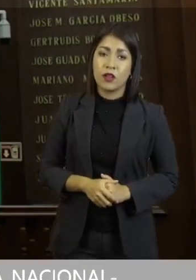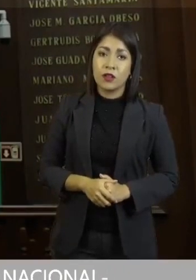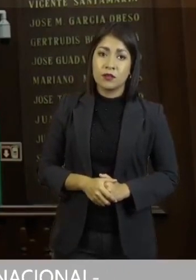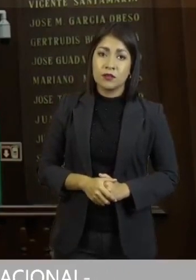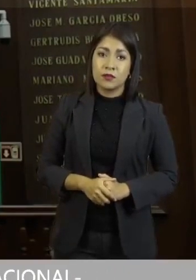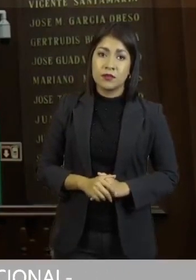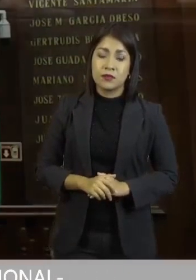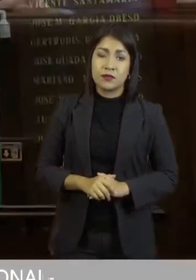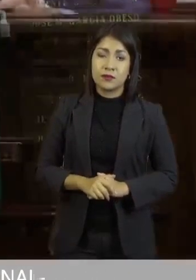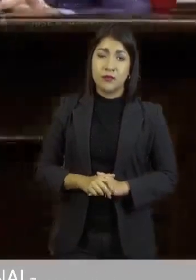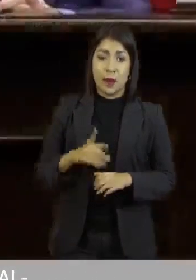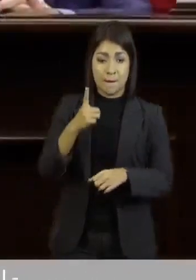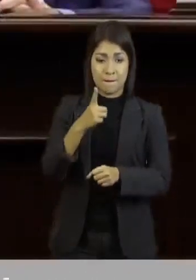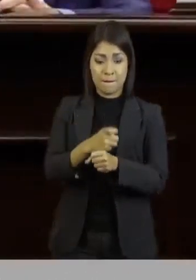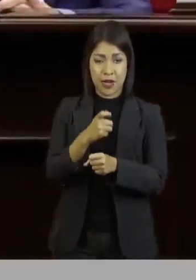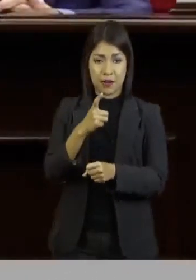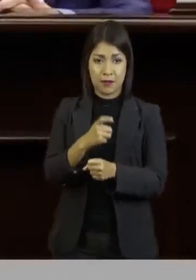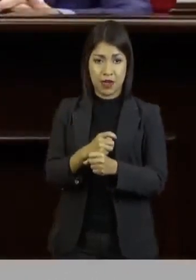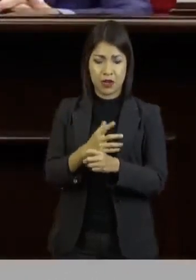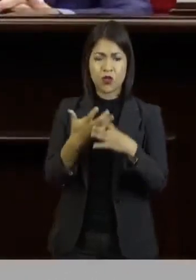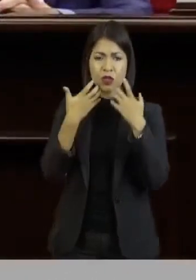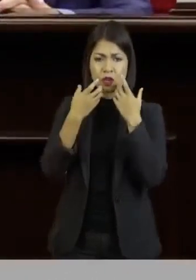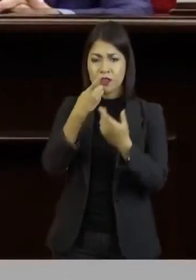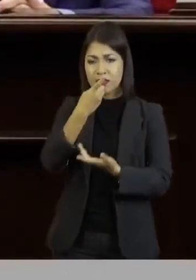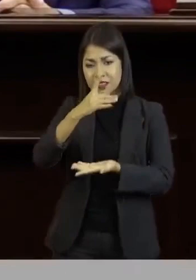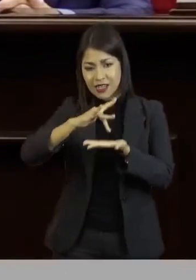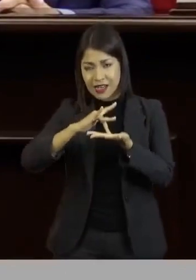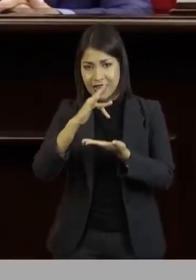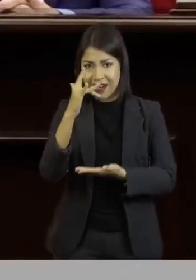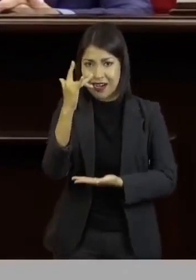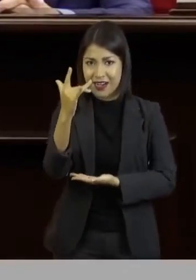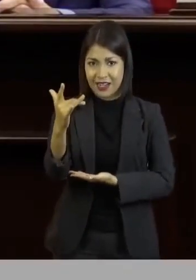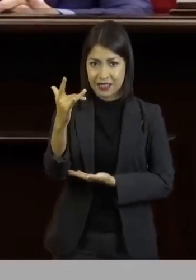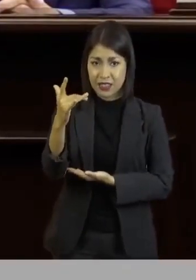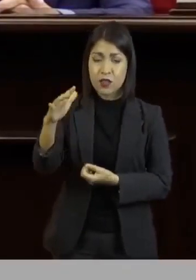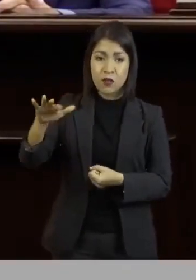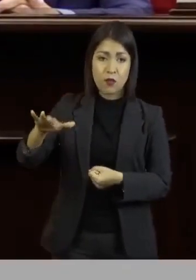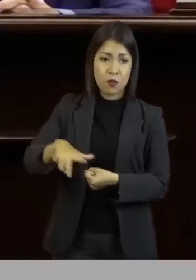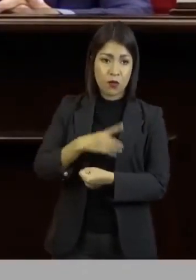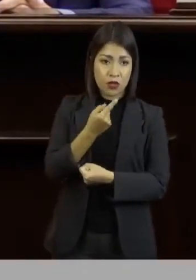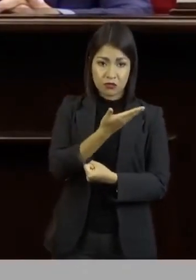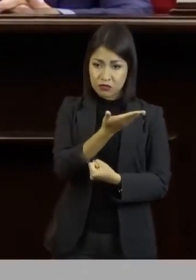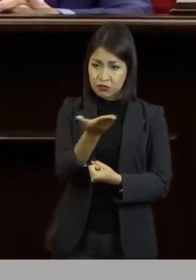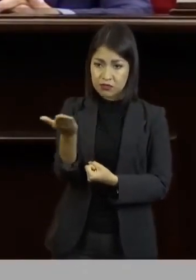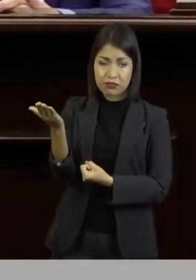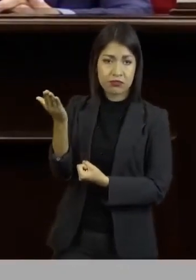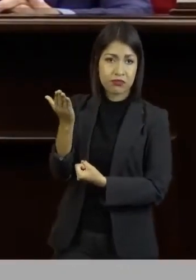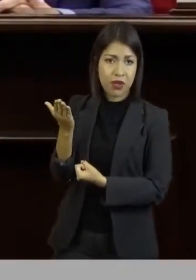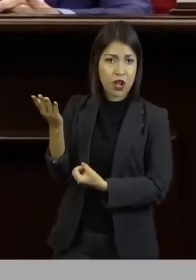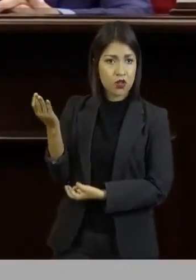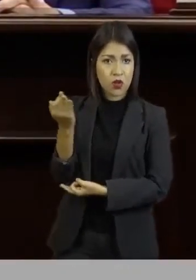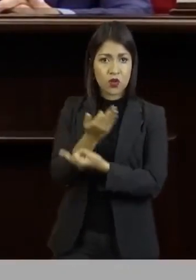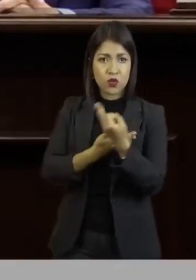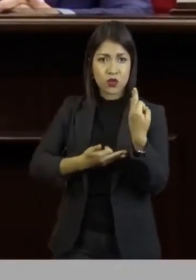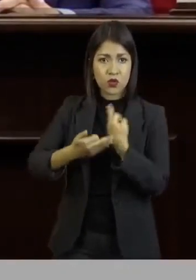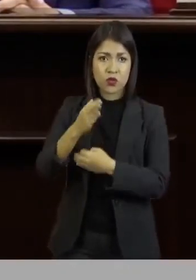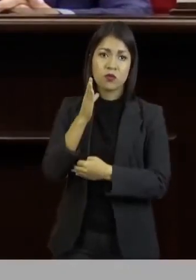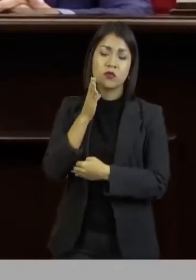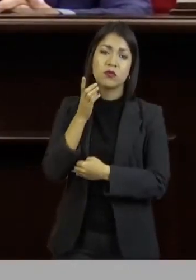Antes que nada, yo agradezco la disposición de este